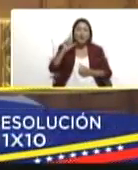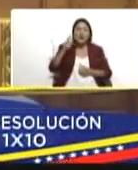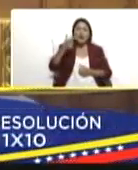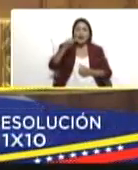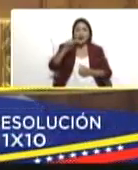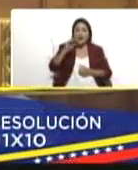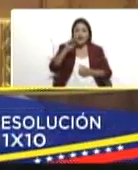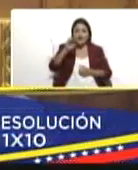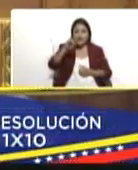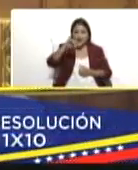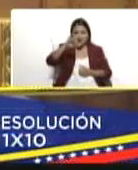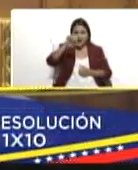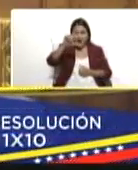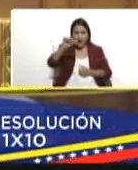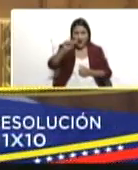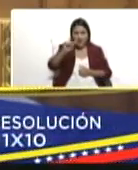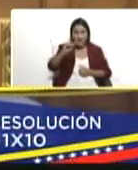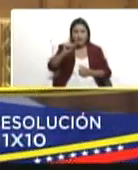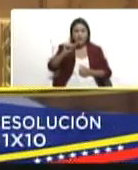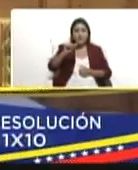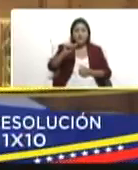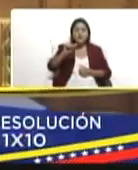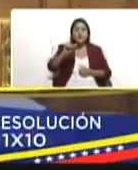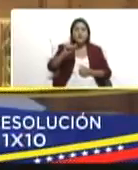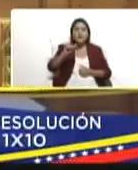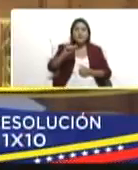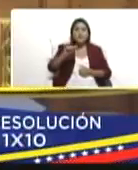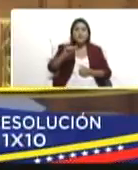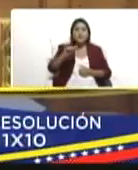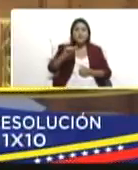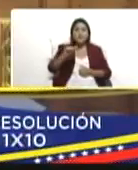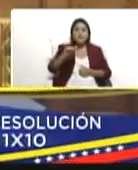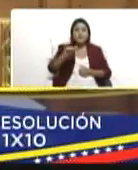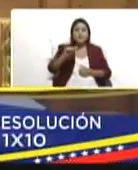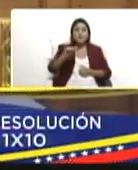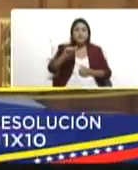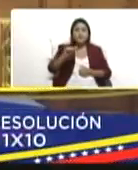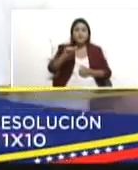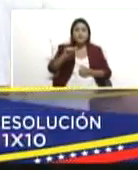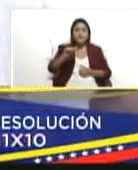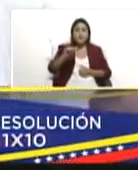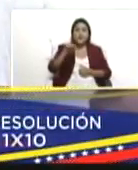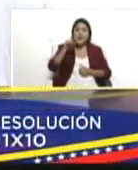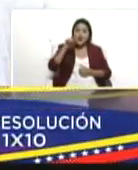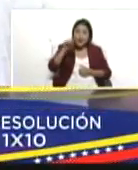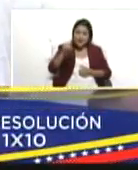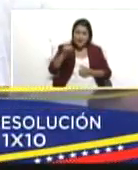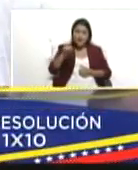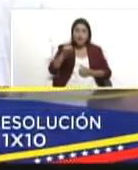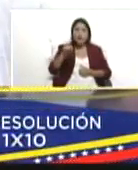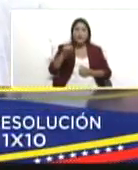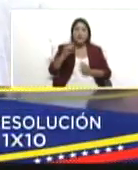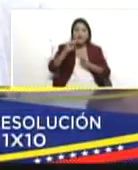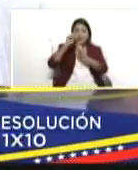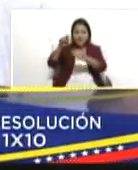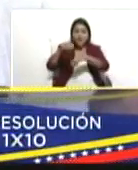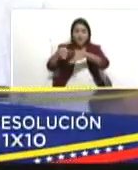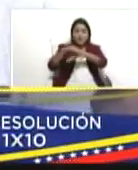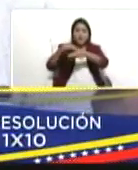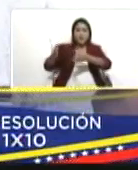puesto Gabriela Jiménez se ha puesto precisamente el Ministerio de